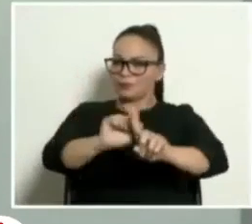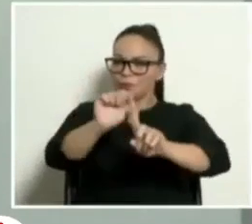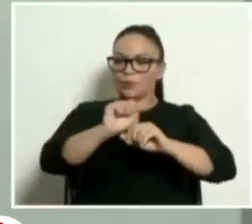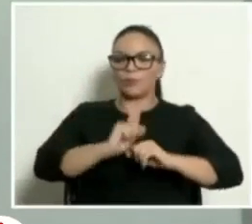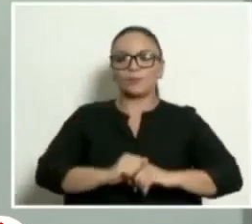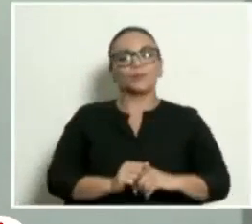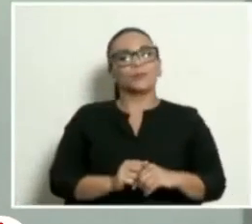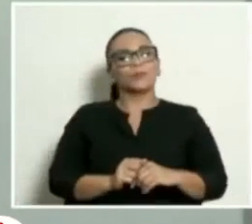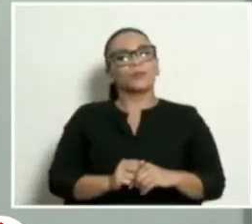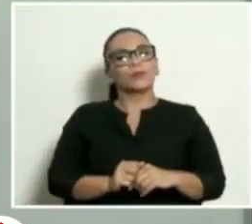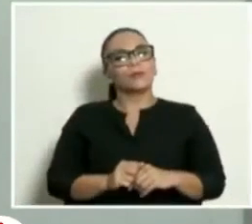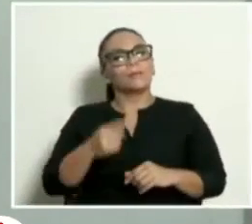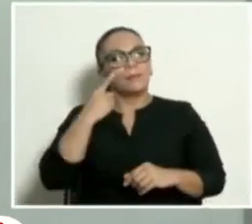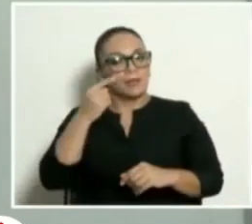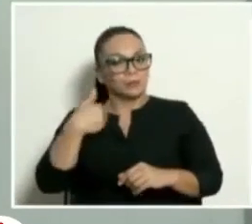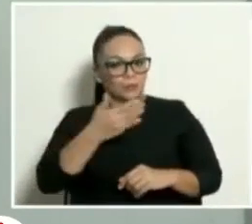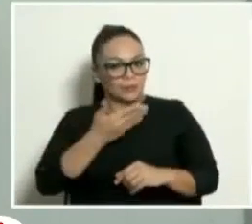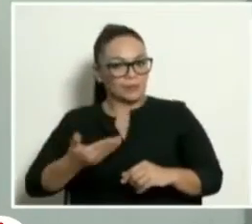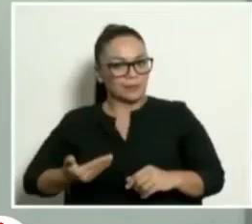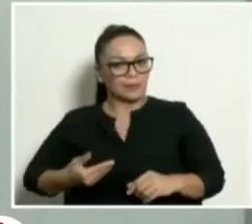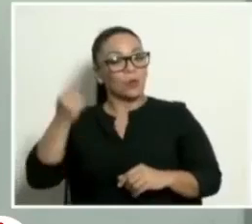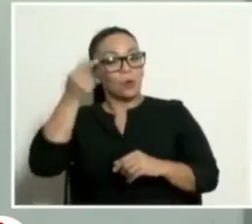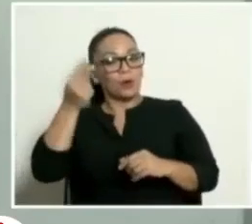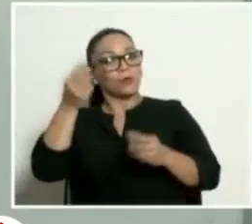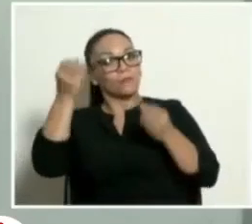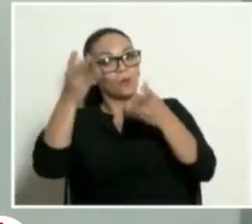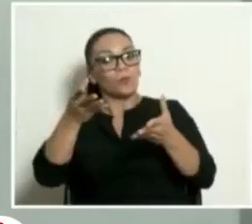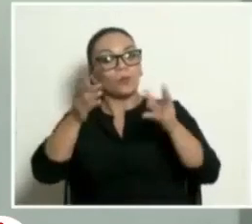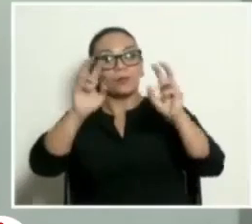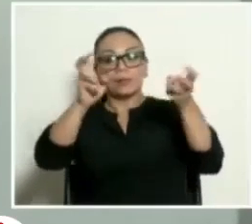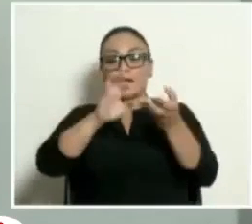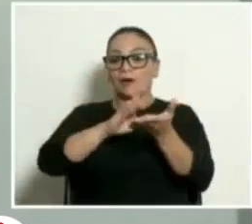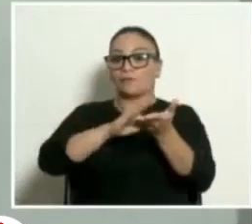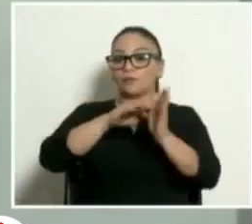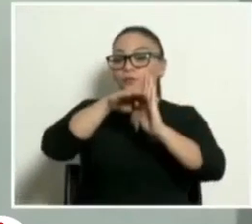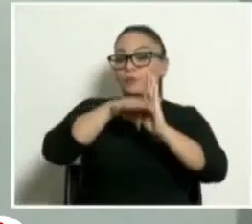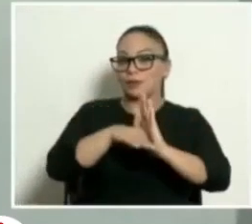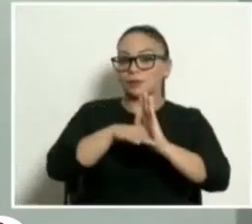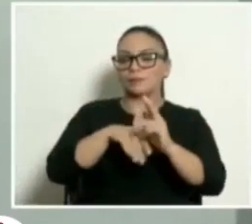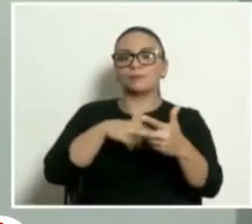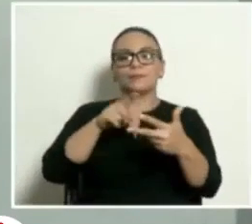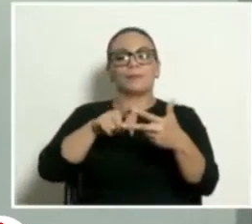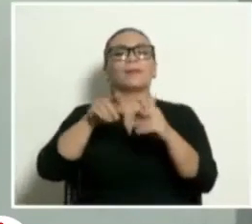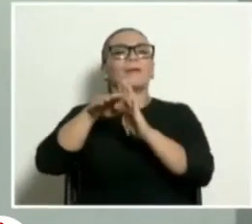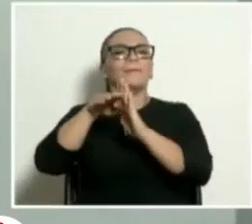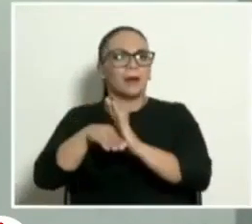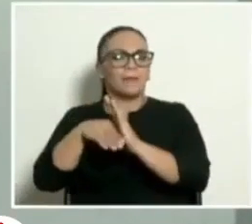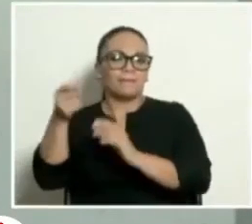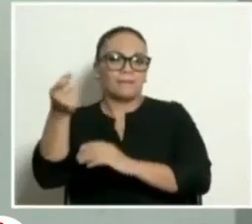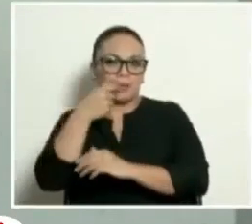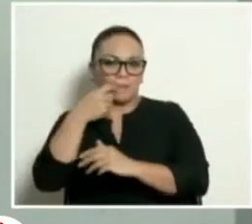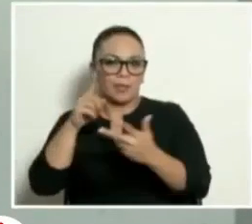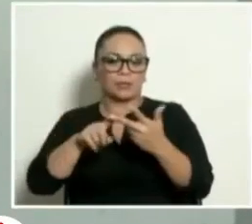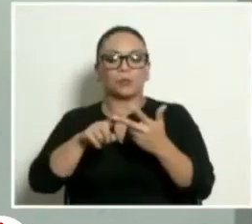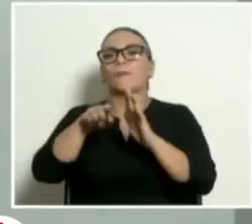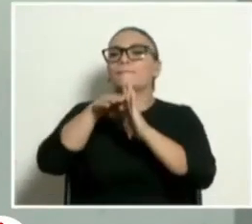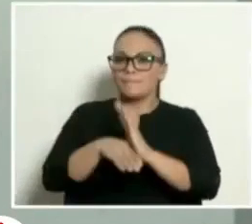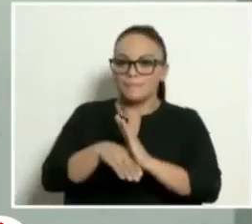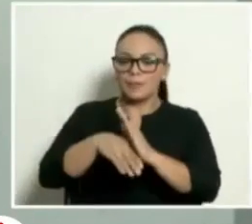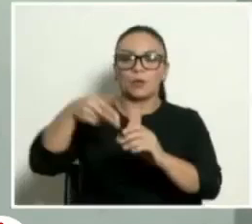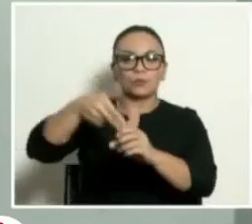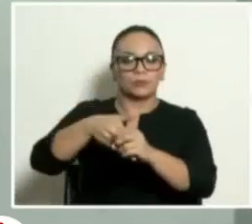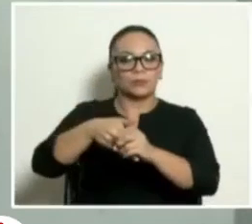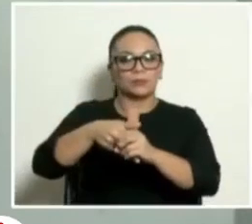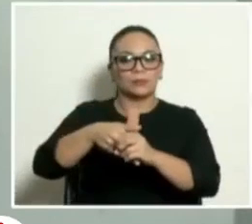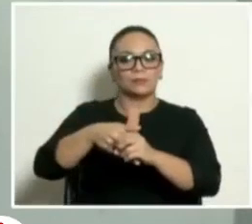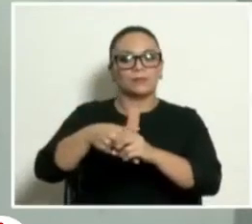cuando el gobierno anuncia la ruta del arroz, la rebaja en el precio de los medicamentos o la baja en el precio de los combustibles, el ciudadano interpreta,